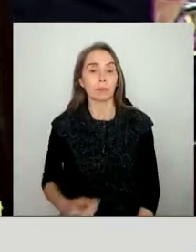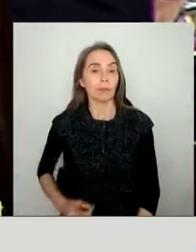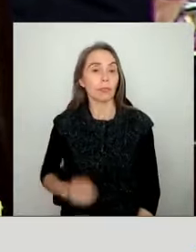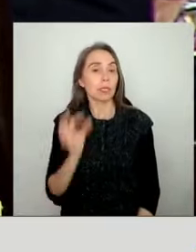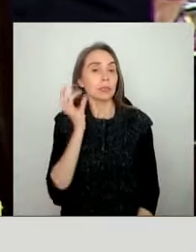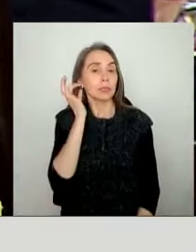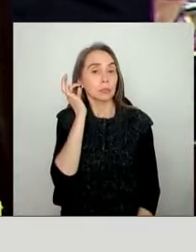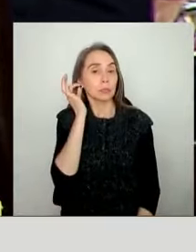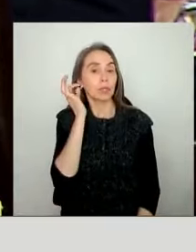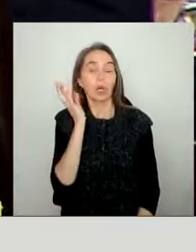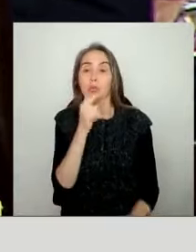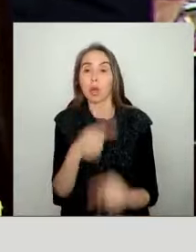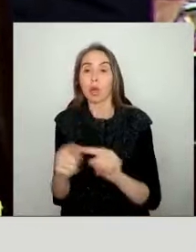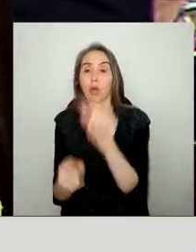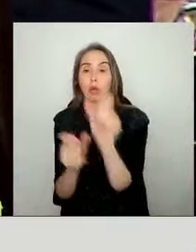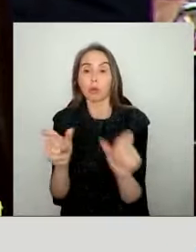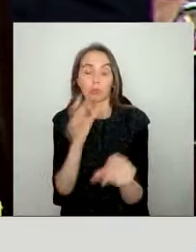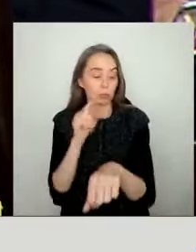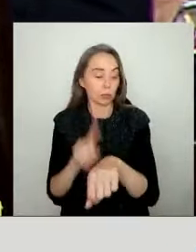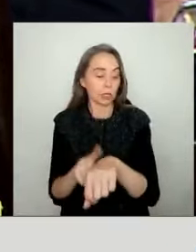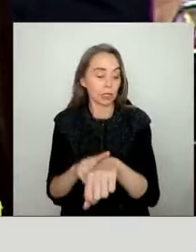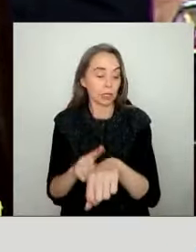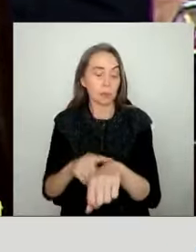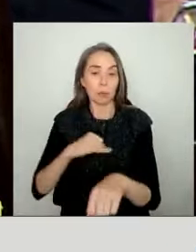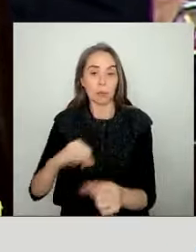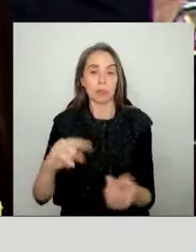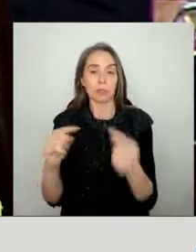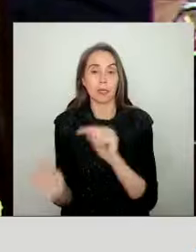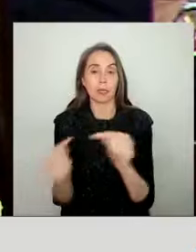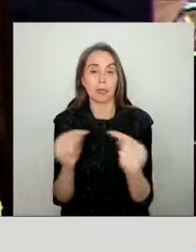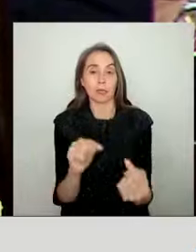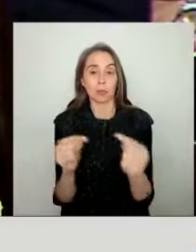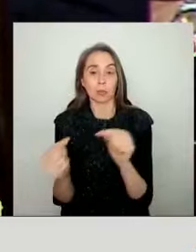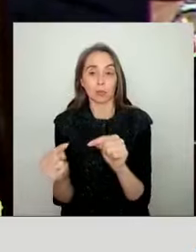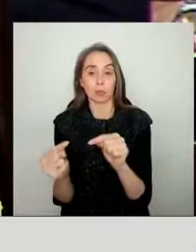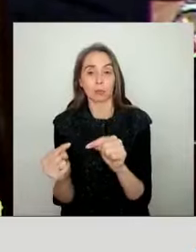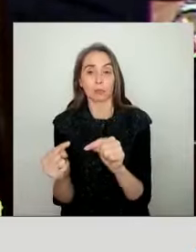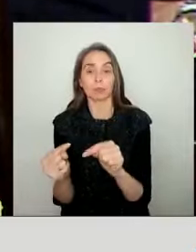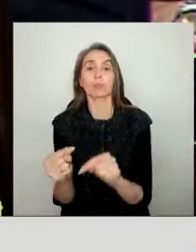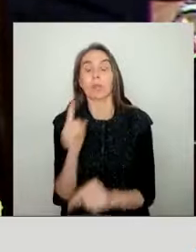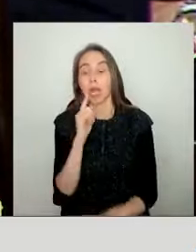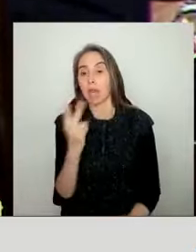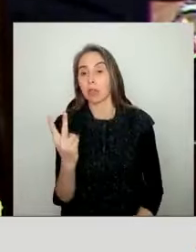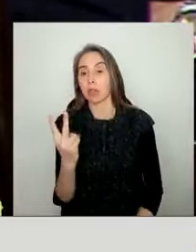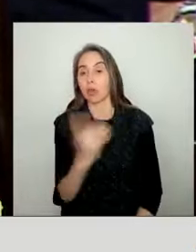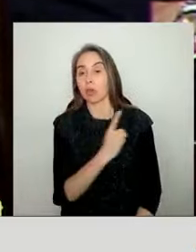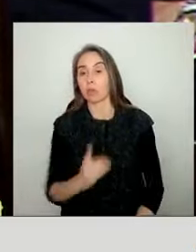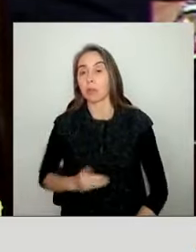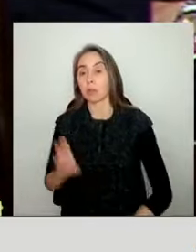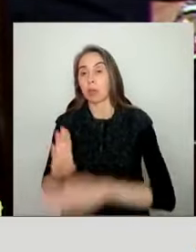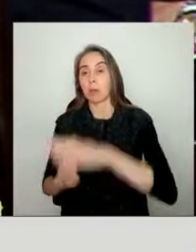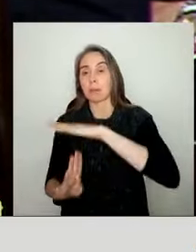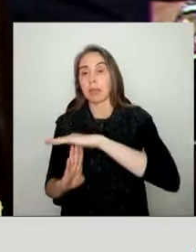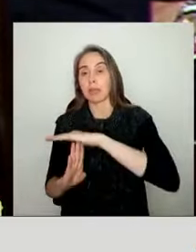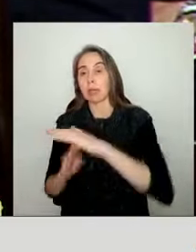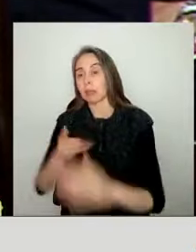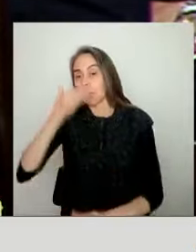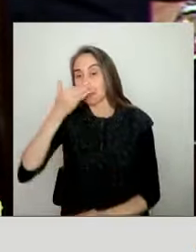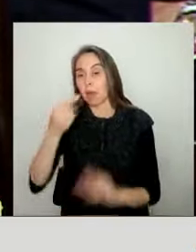tenemos más tiempo para continuar con el debate por lo tanto quedarían dos palabras pendientes de este proyecto de